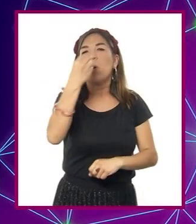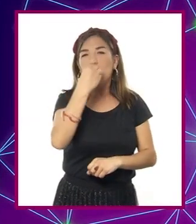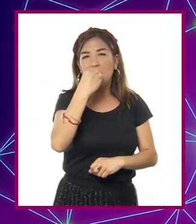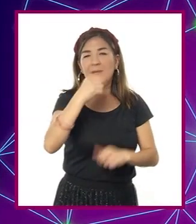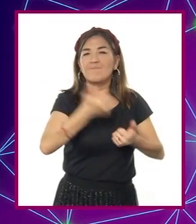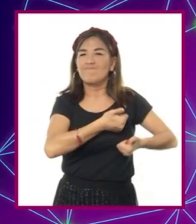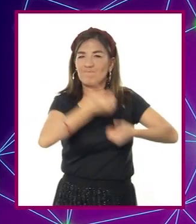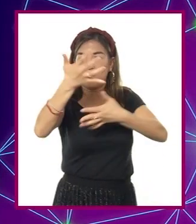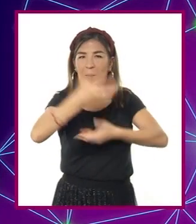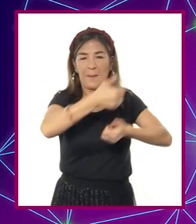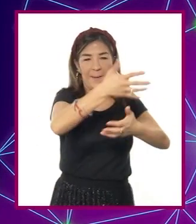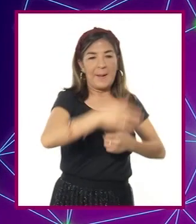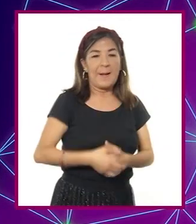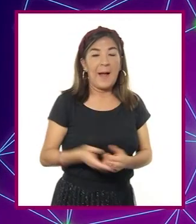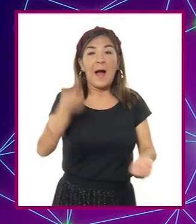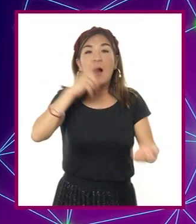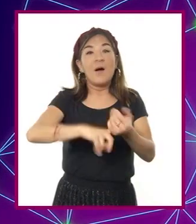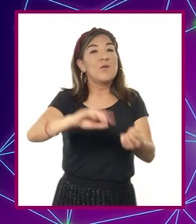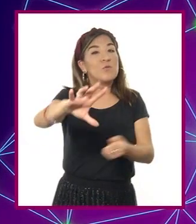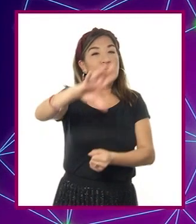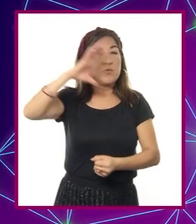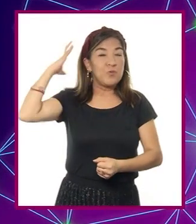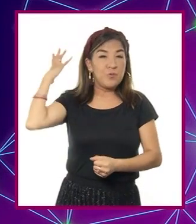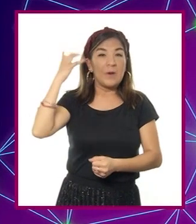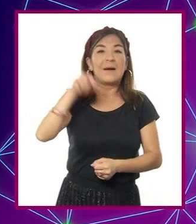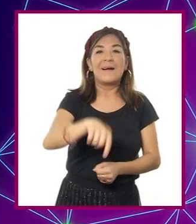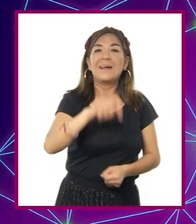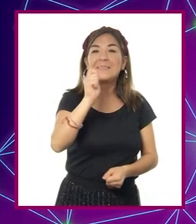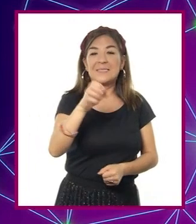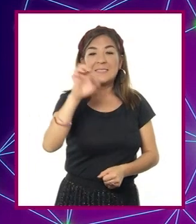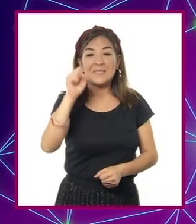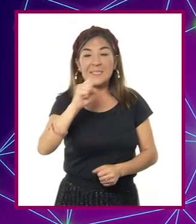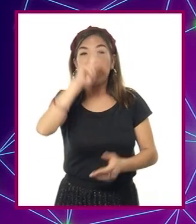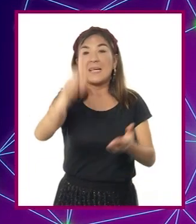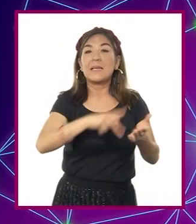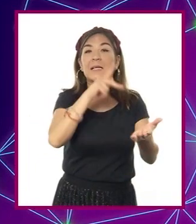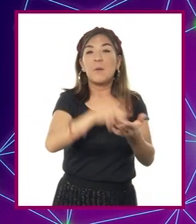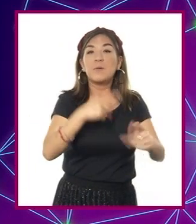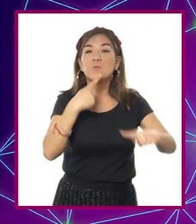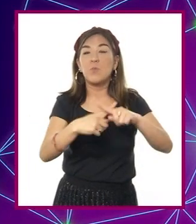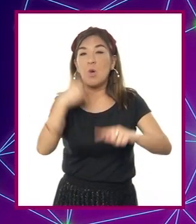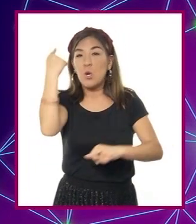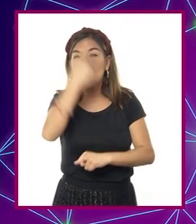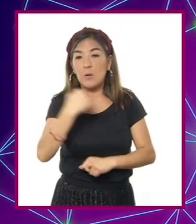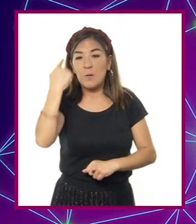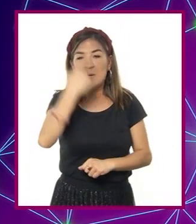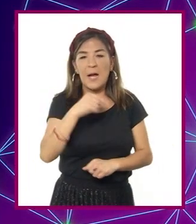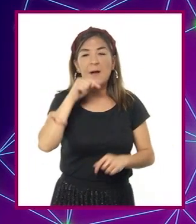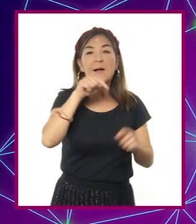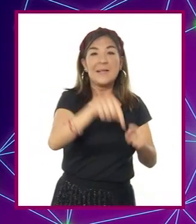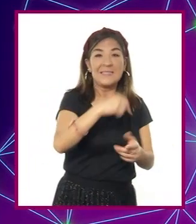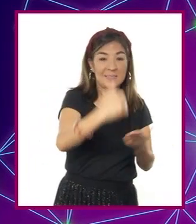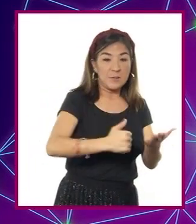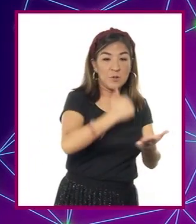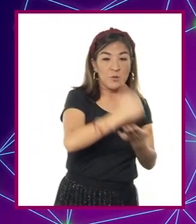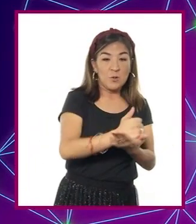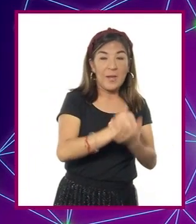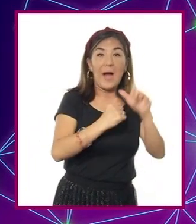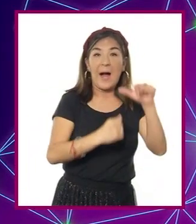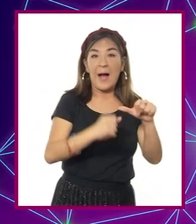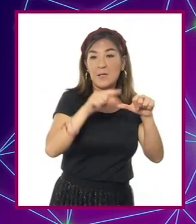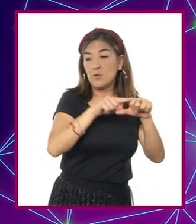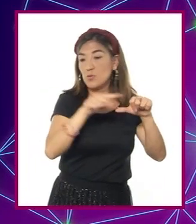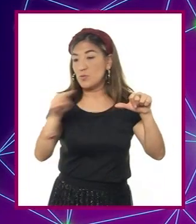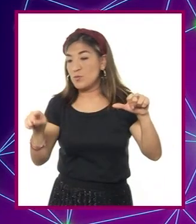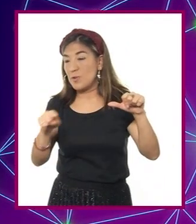una velocidad promedio de 60 km por hora, llega de la ciudad A a la ciudad B en